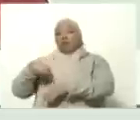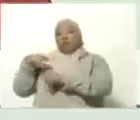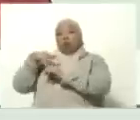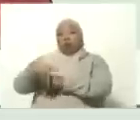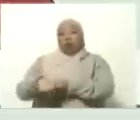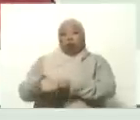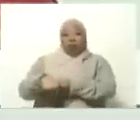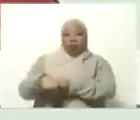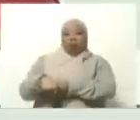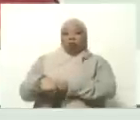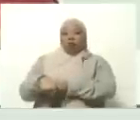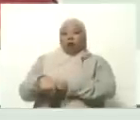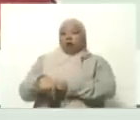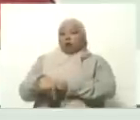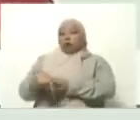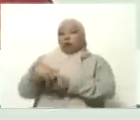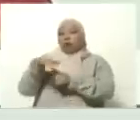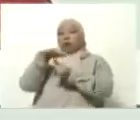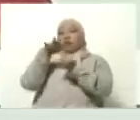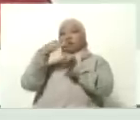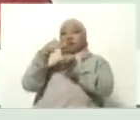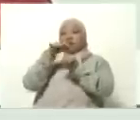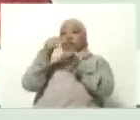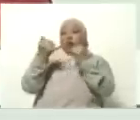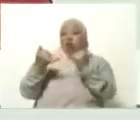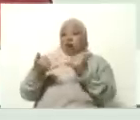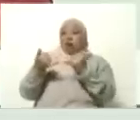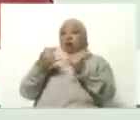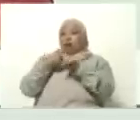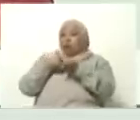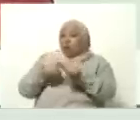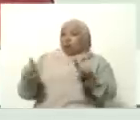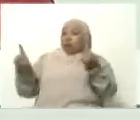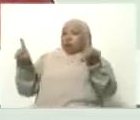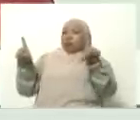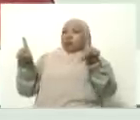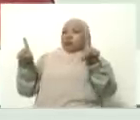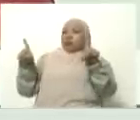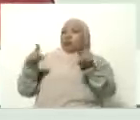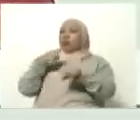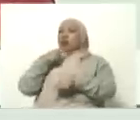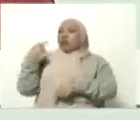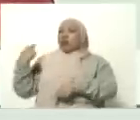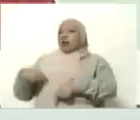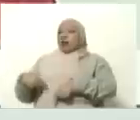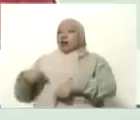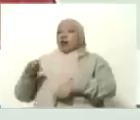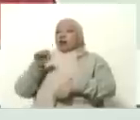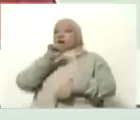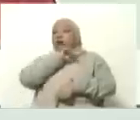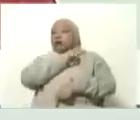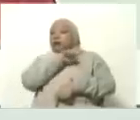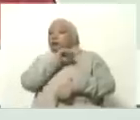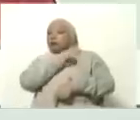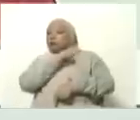La realidad es otra. La realidad es que ahorita se está sintiendo en toda Europa el